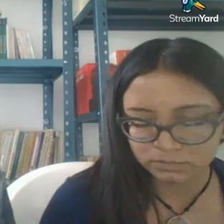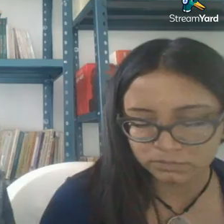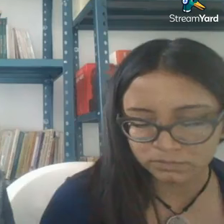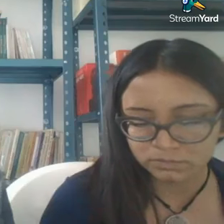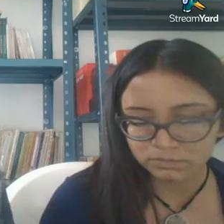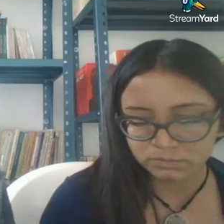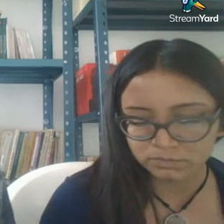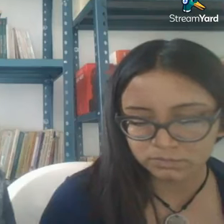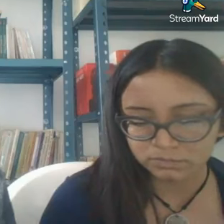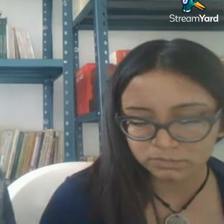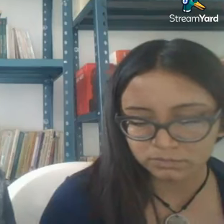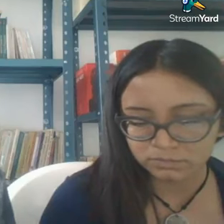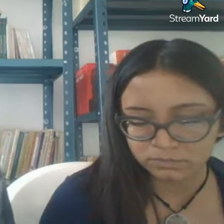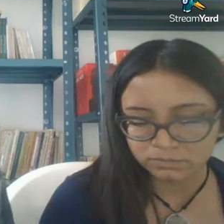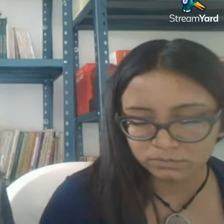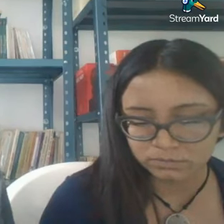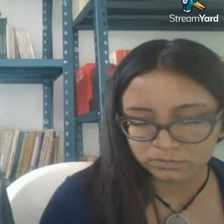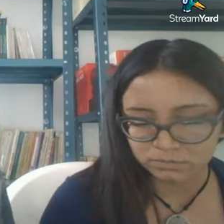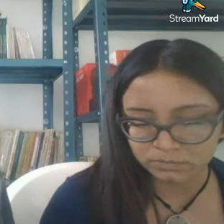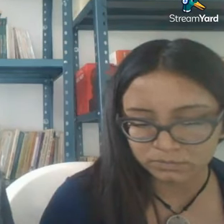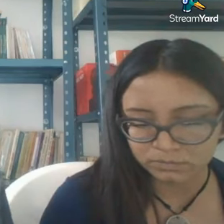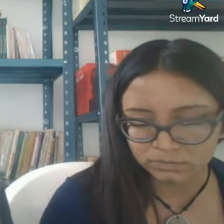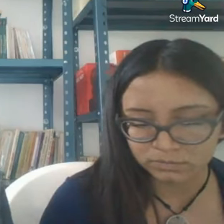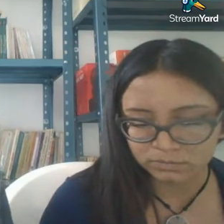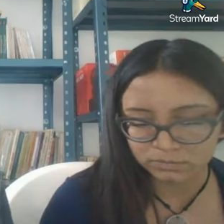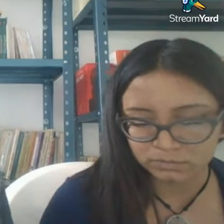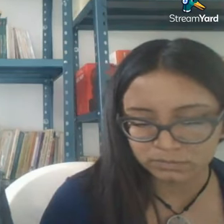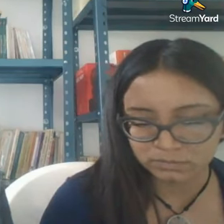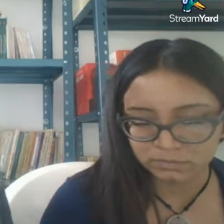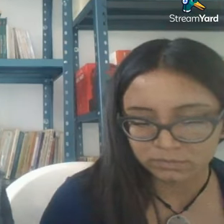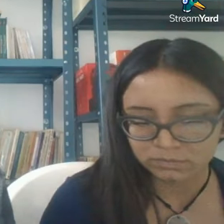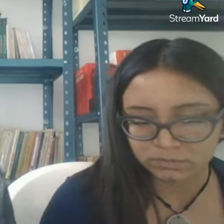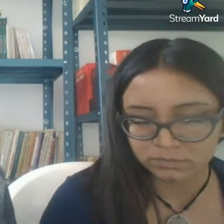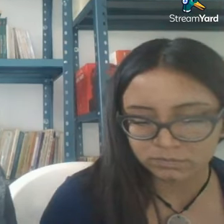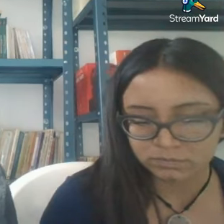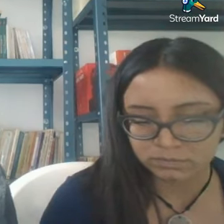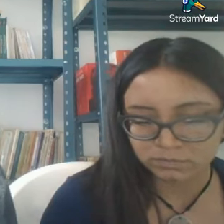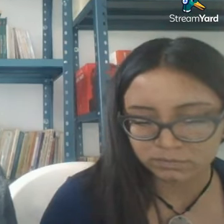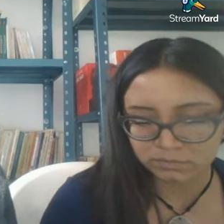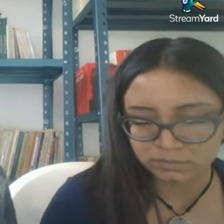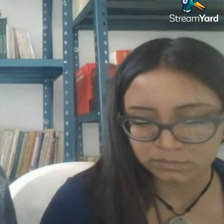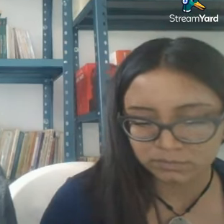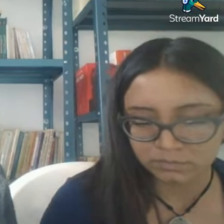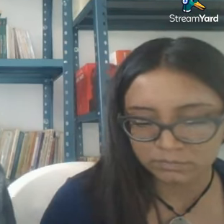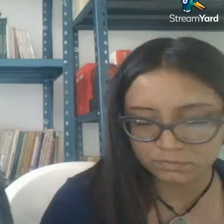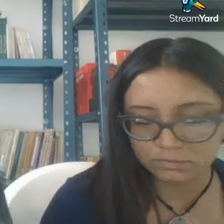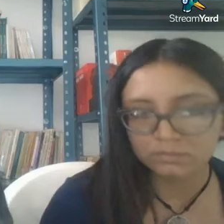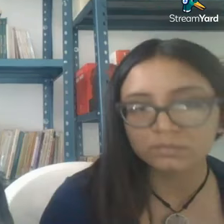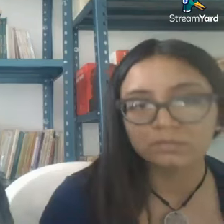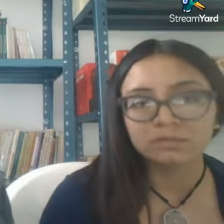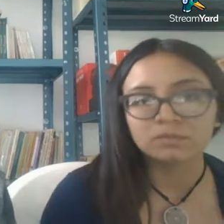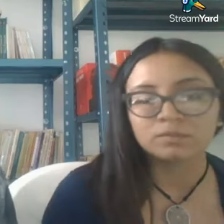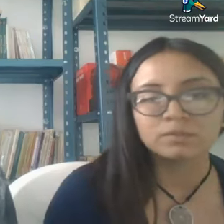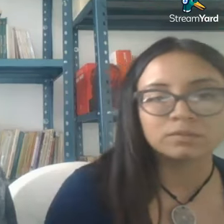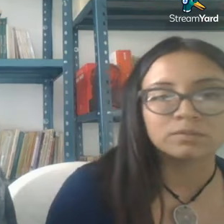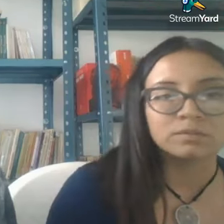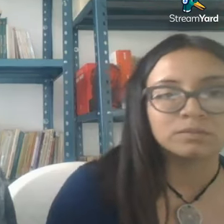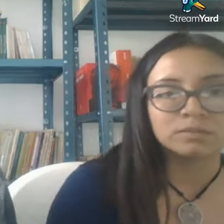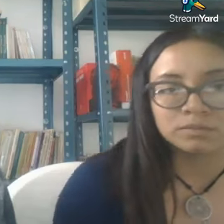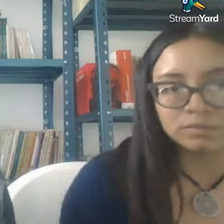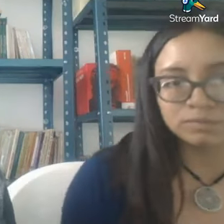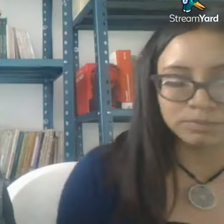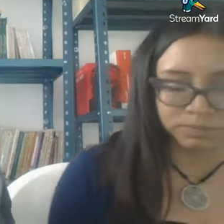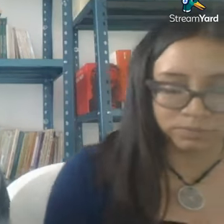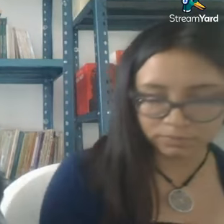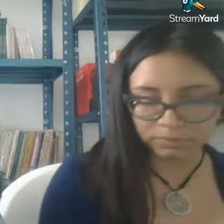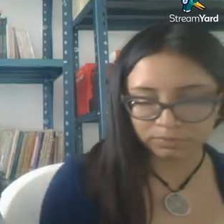era lógico que, pues, no iban a votar a favor de los mexicanos y que, pues, ahora vengan a decir que, pues, que